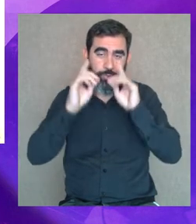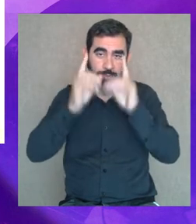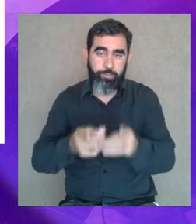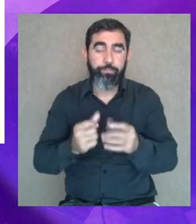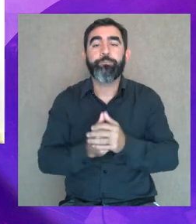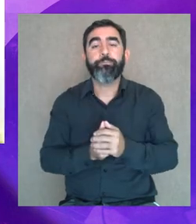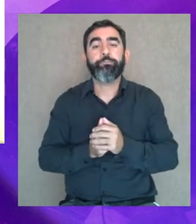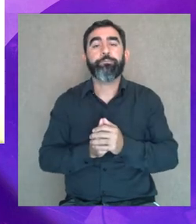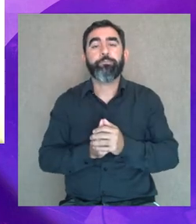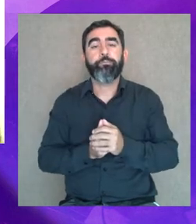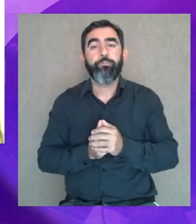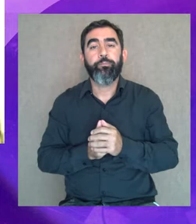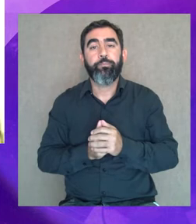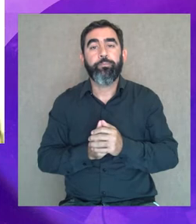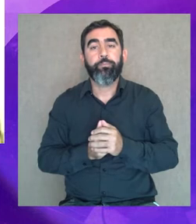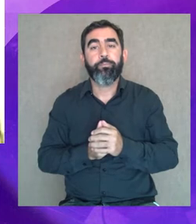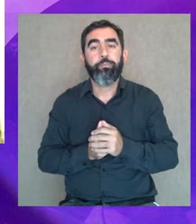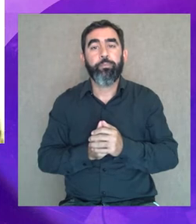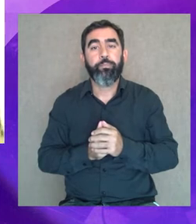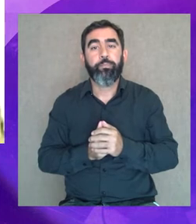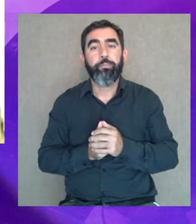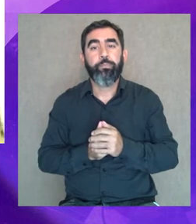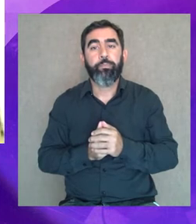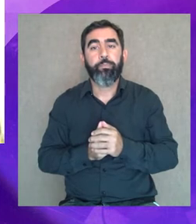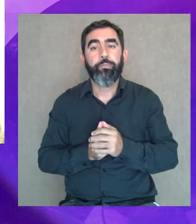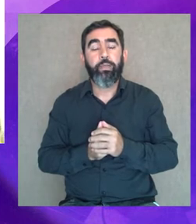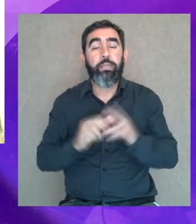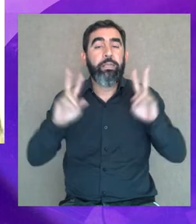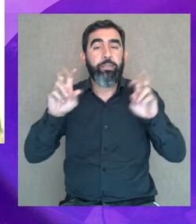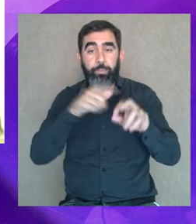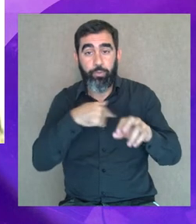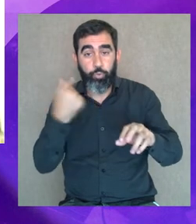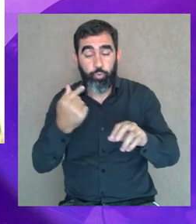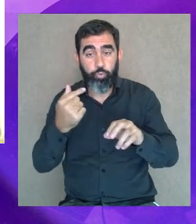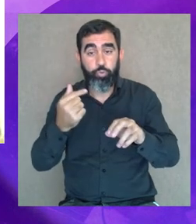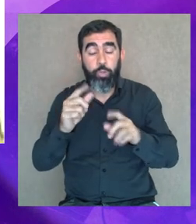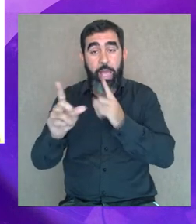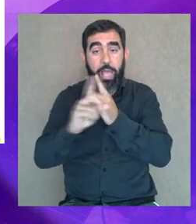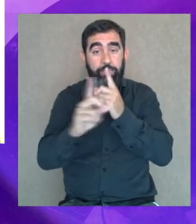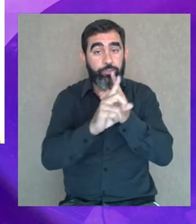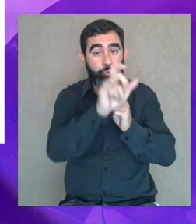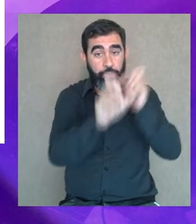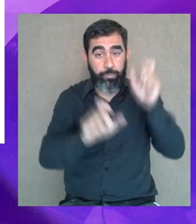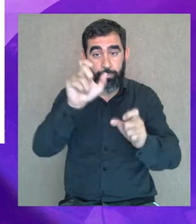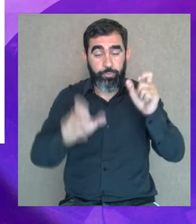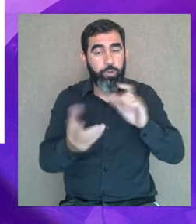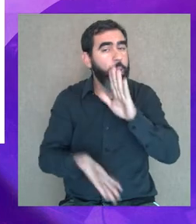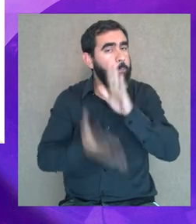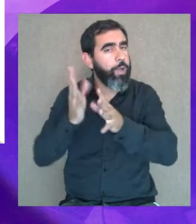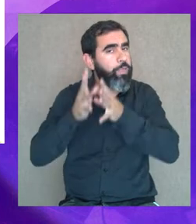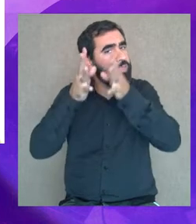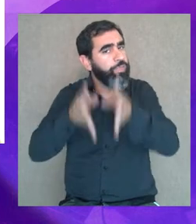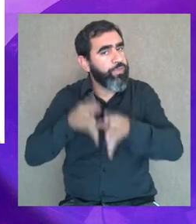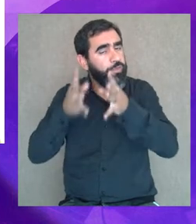compañeras acá presentes en el caso de blog en caso de nuestro detención el público uno de nuestro mayores